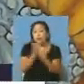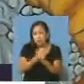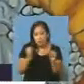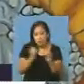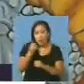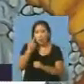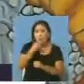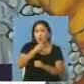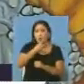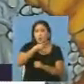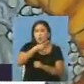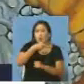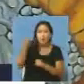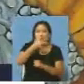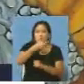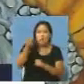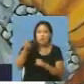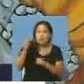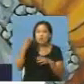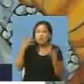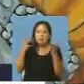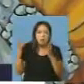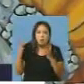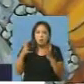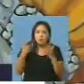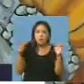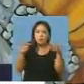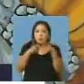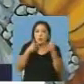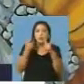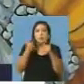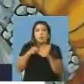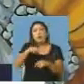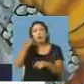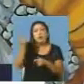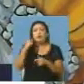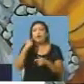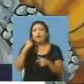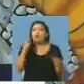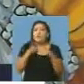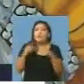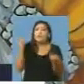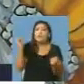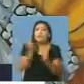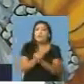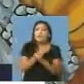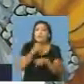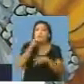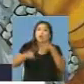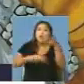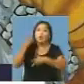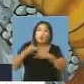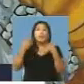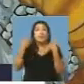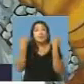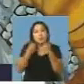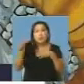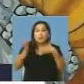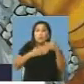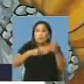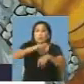dos semanas o tres no tuvimos sesiones, varios legisladores querían plantear varias cuestiones. Y se permitió un poco el debate, y se permitió el debate total, y eso nos